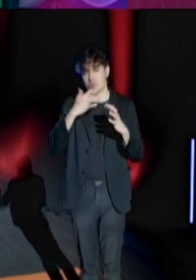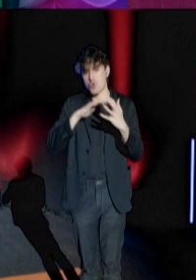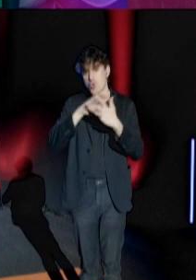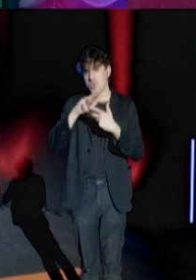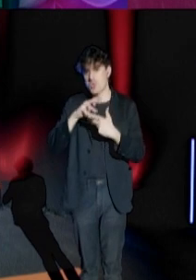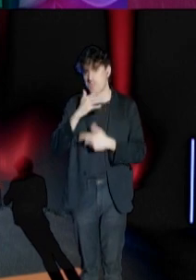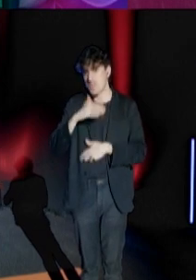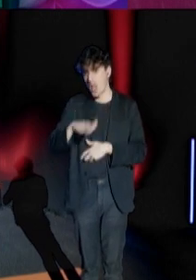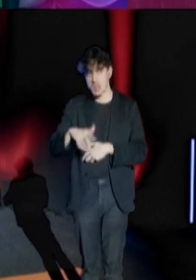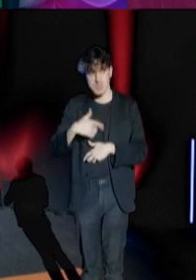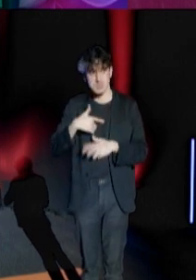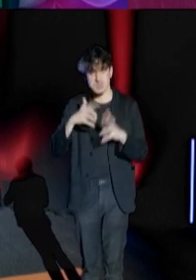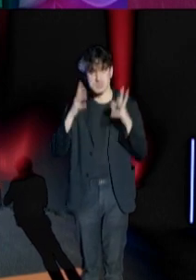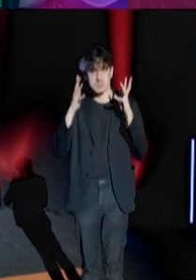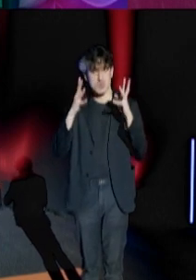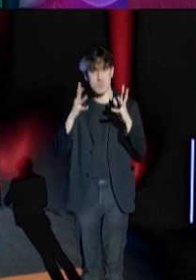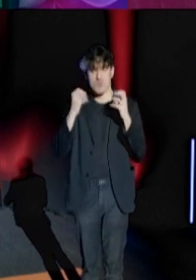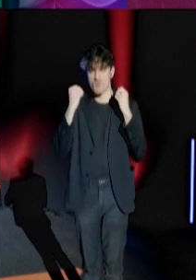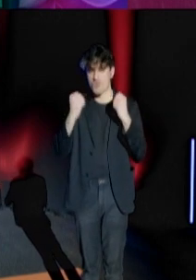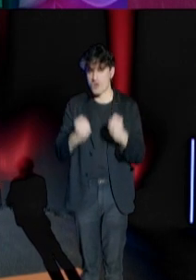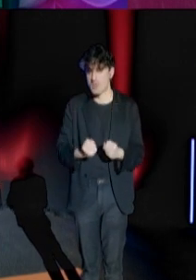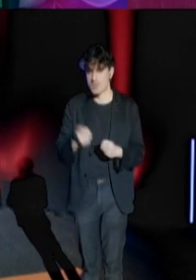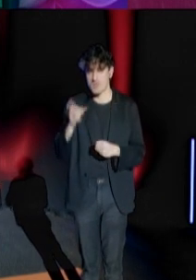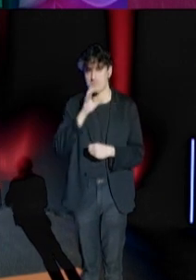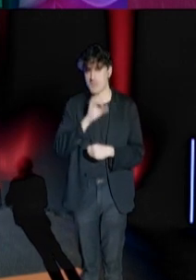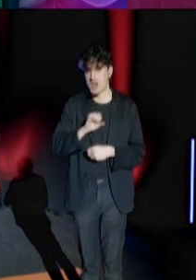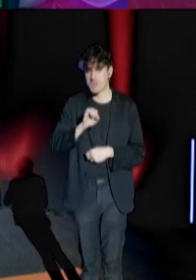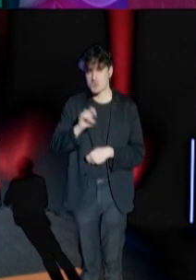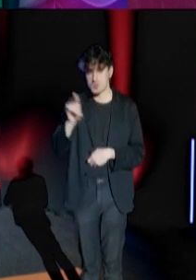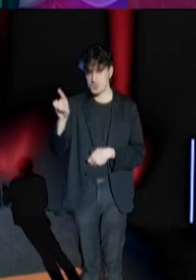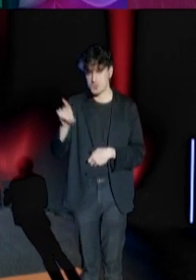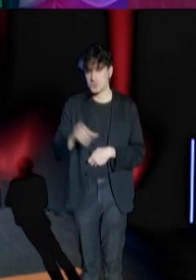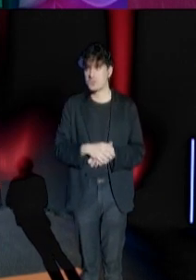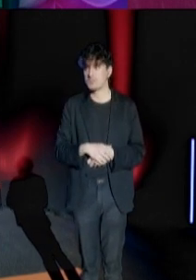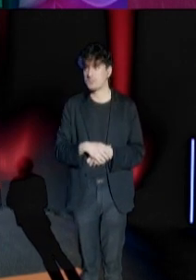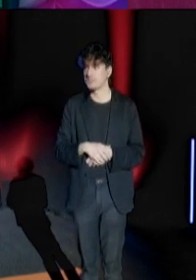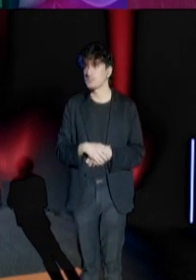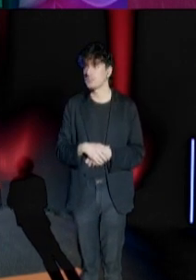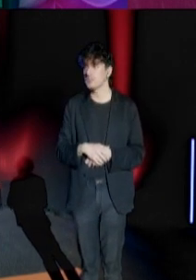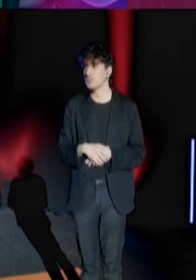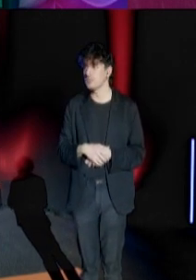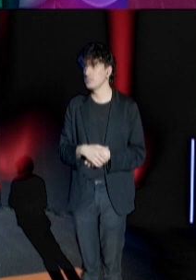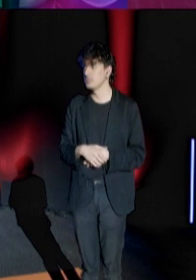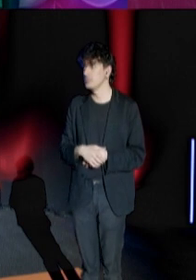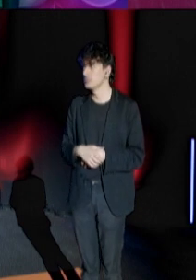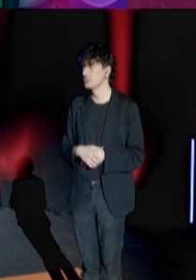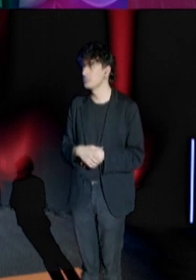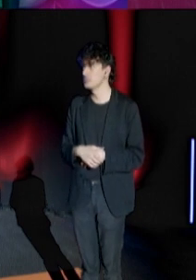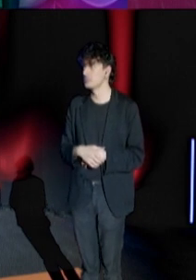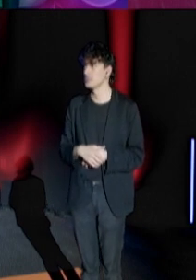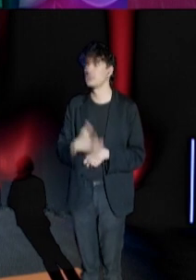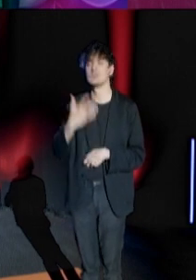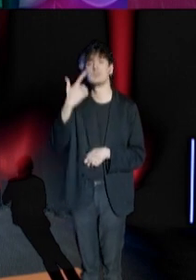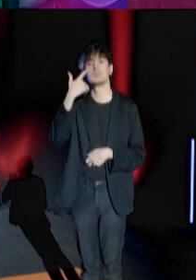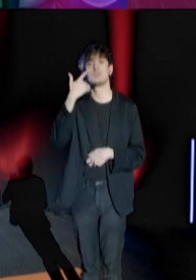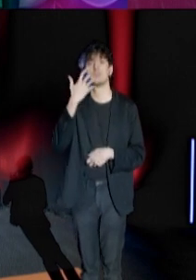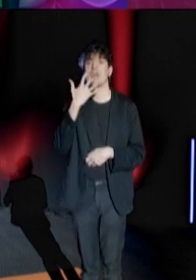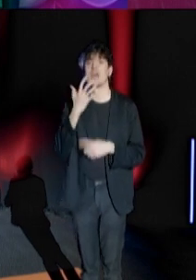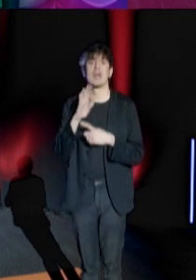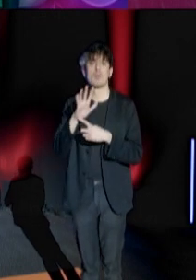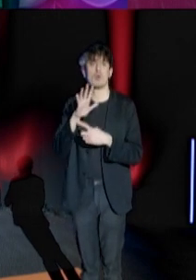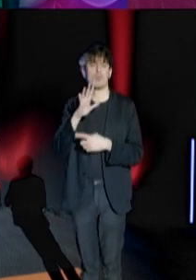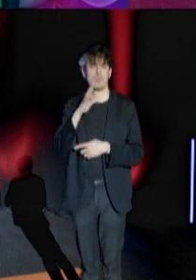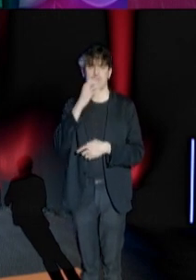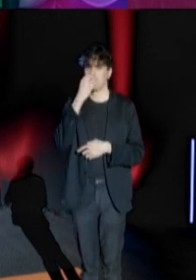recomiendo fervientemente Es maravilloso copilot Es muy sabio para eso no Vamos a ver este ejemplo que me parece también